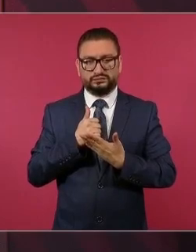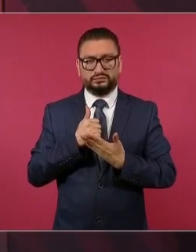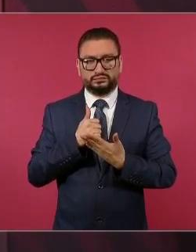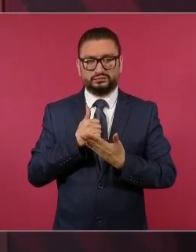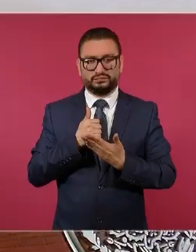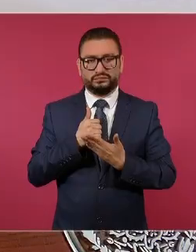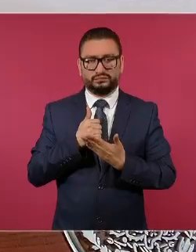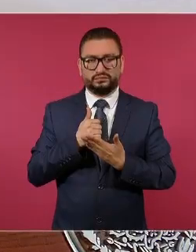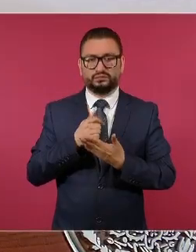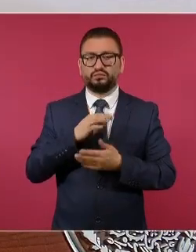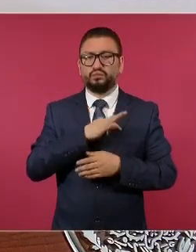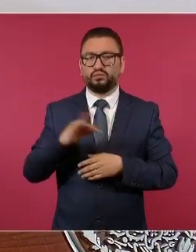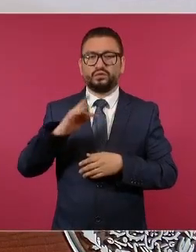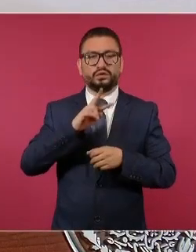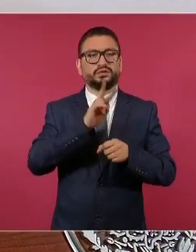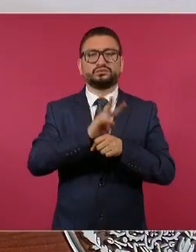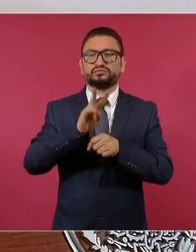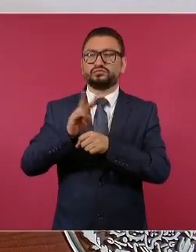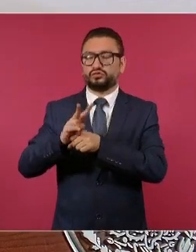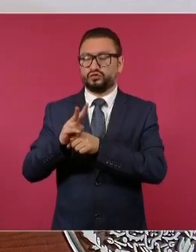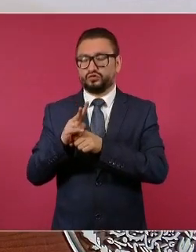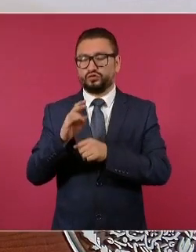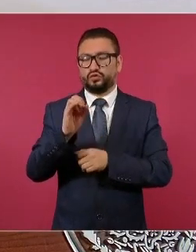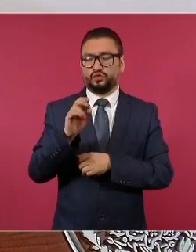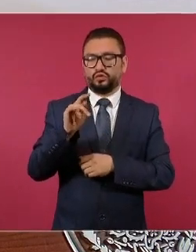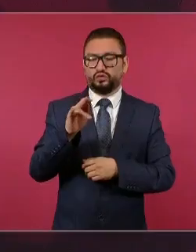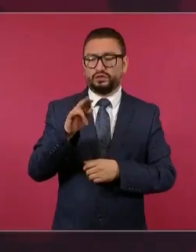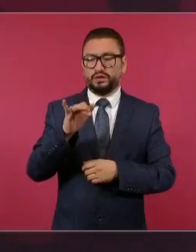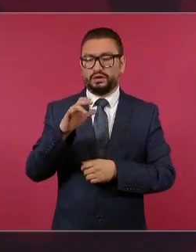como supervisor honorario.